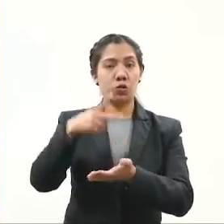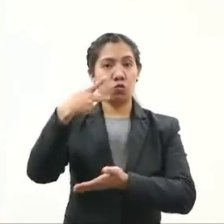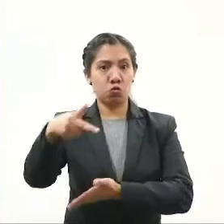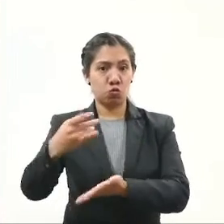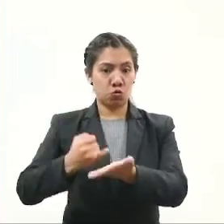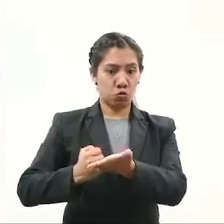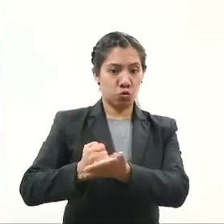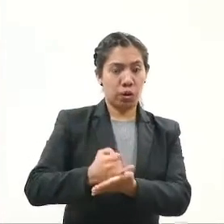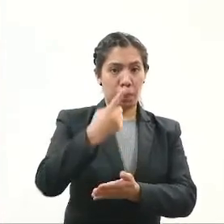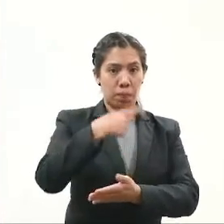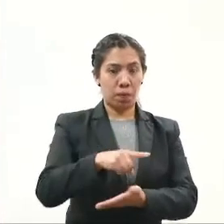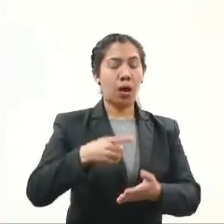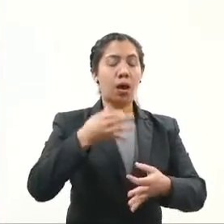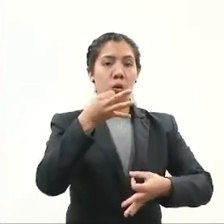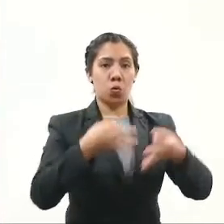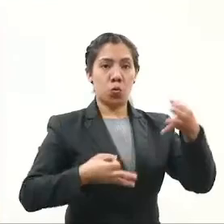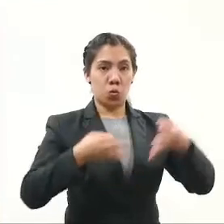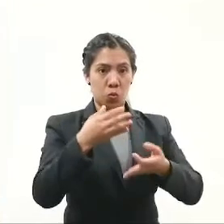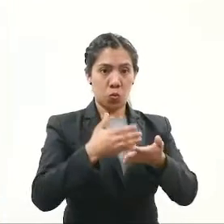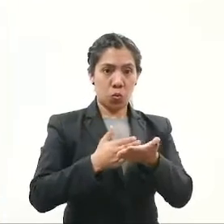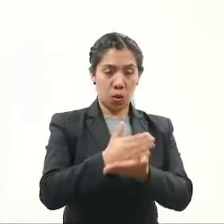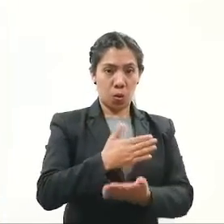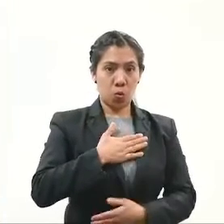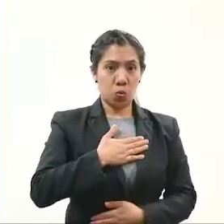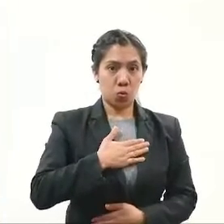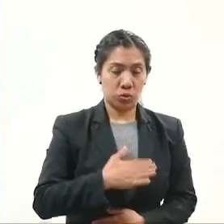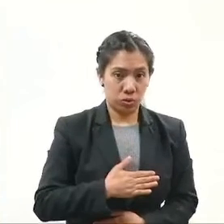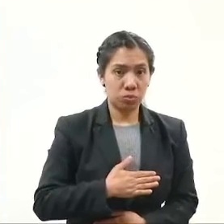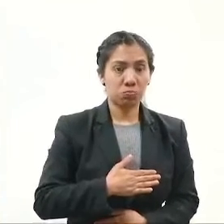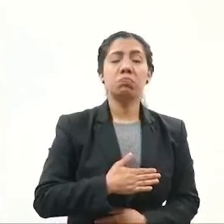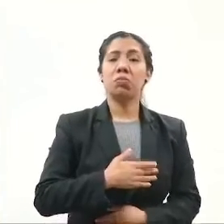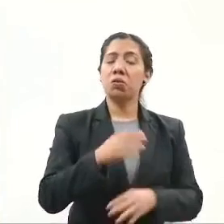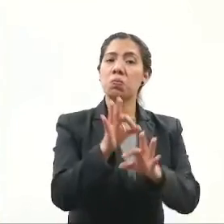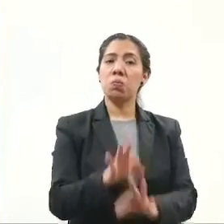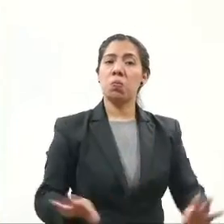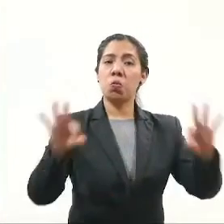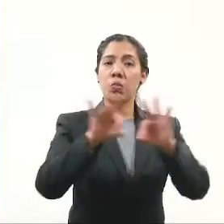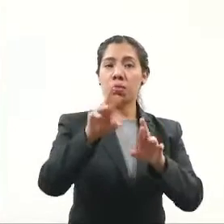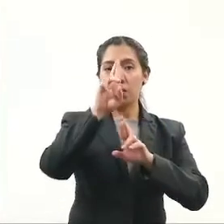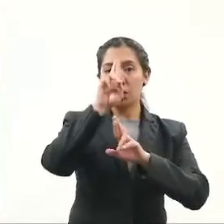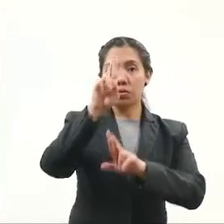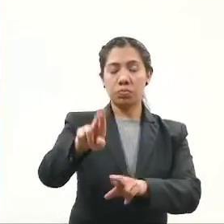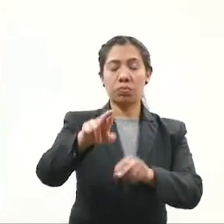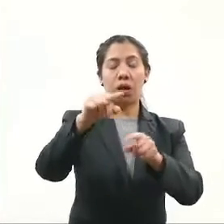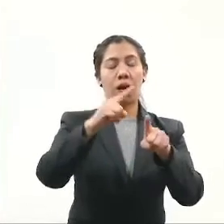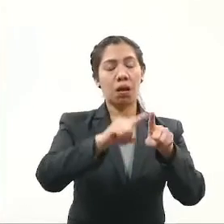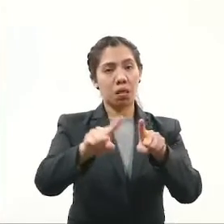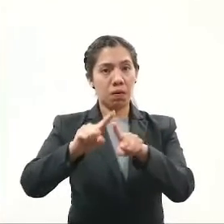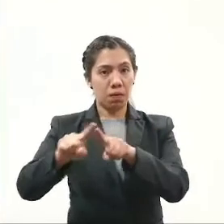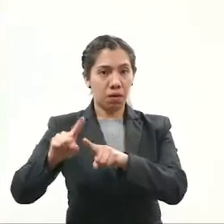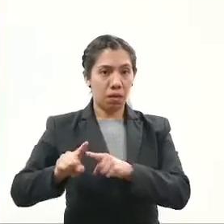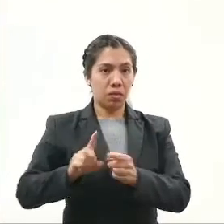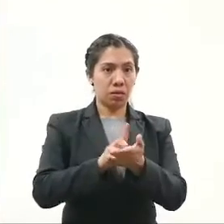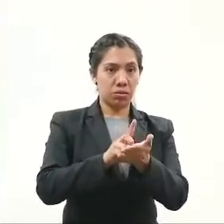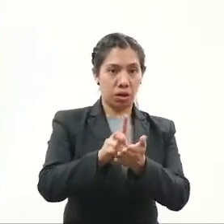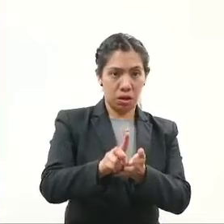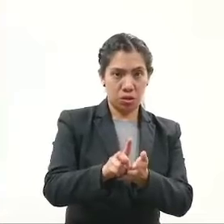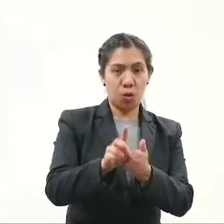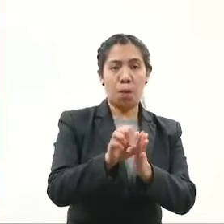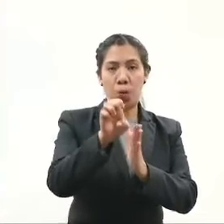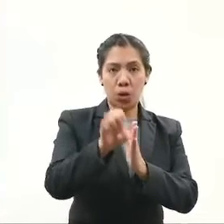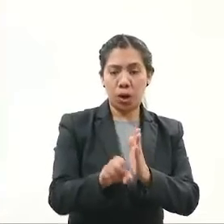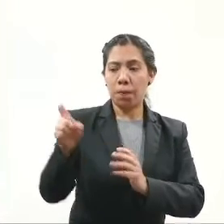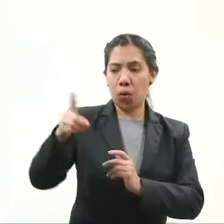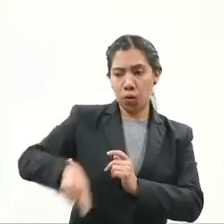muchos derechos fundamentales que como aquí se ha dicho por la sustitución en la adopción de decisiones